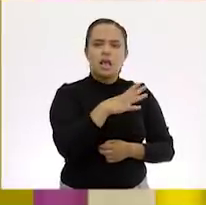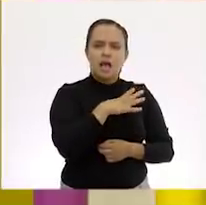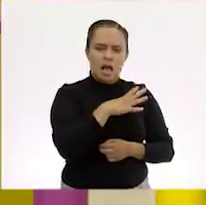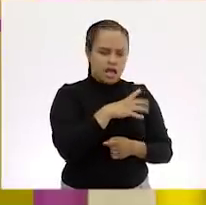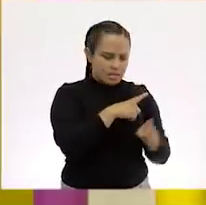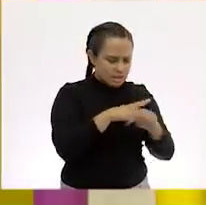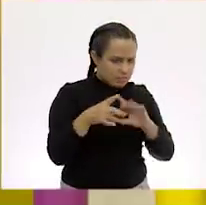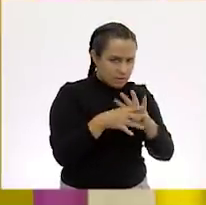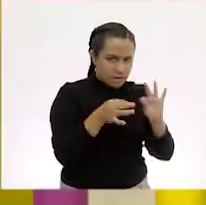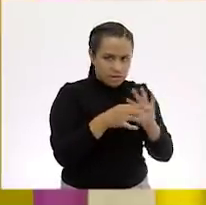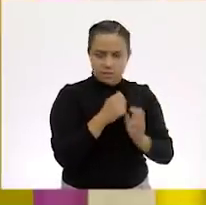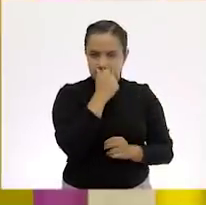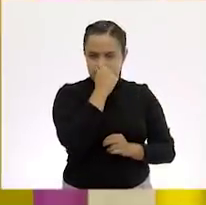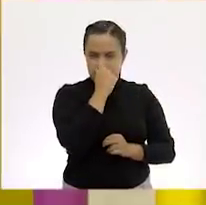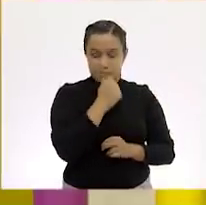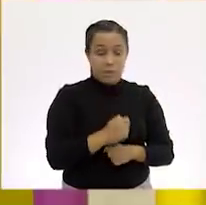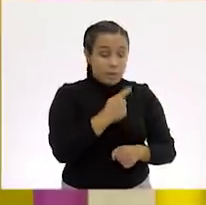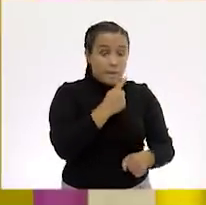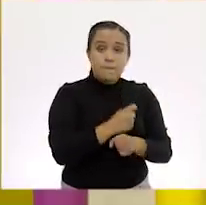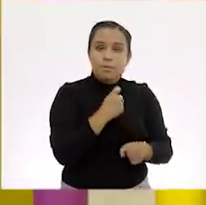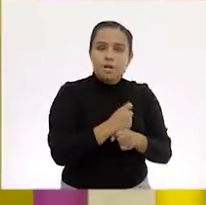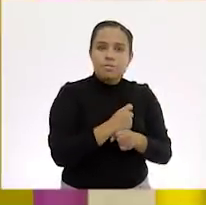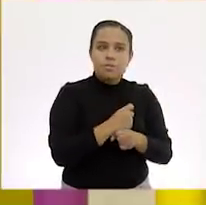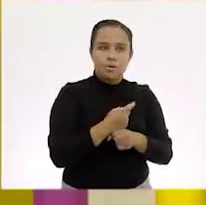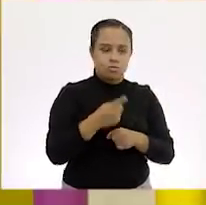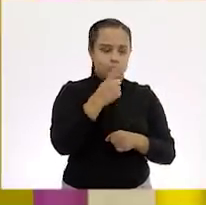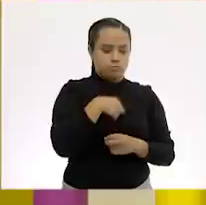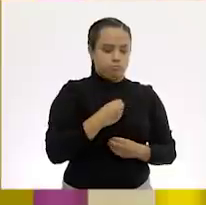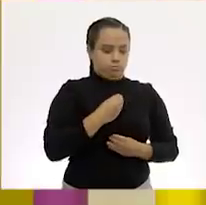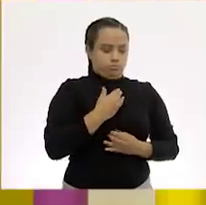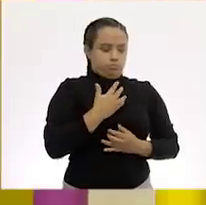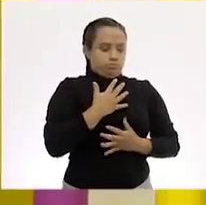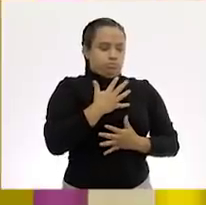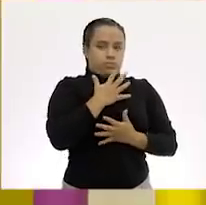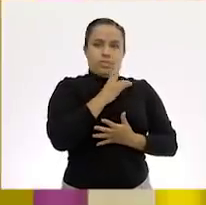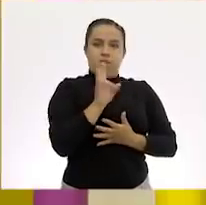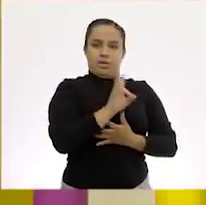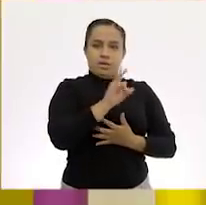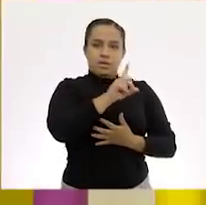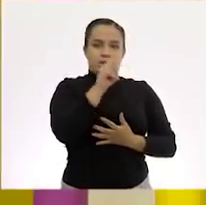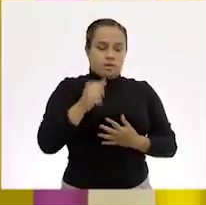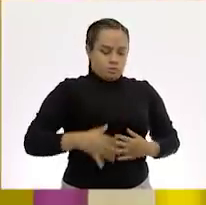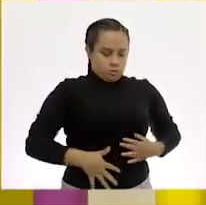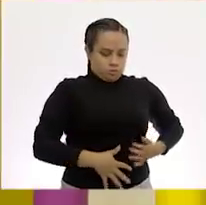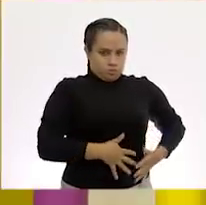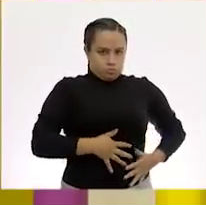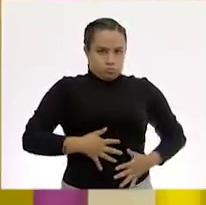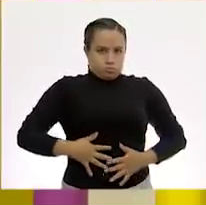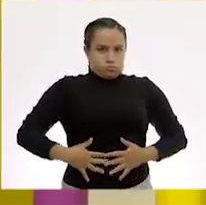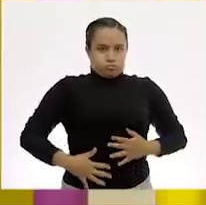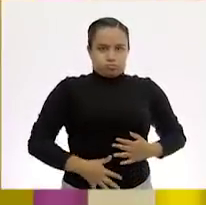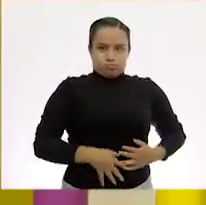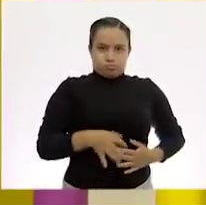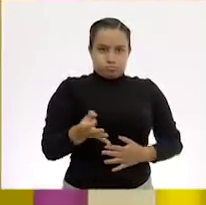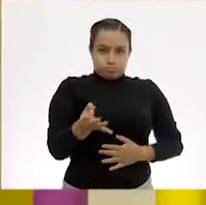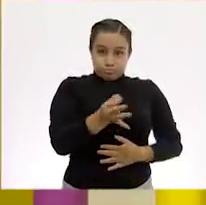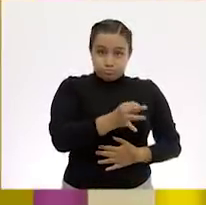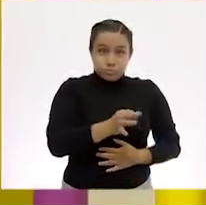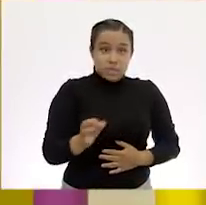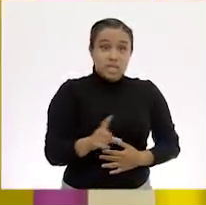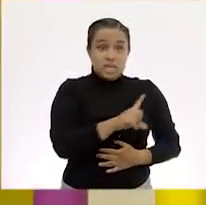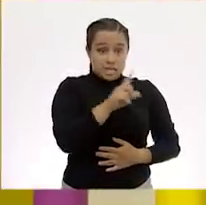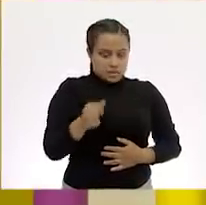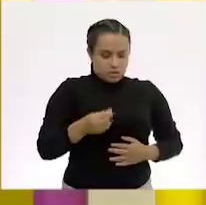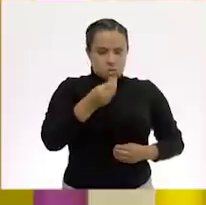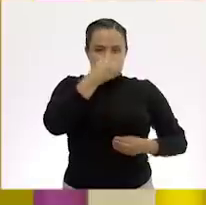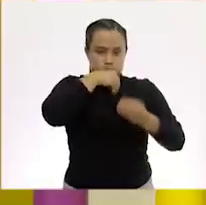esos aspectos. Comenzábamos entonces a nutrirnos, comenzaba la digestión, todo este proceso, va bajando